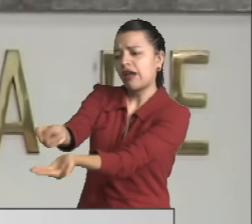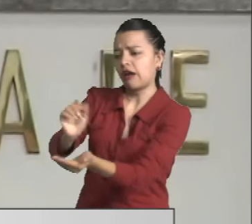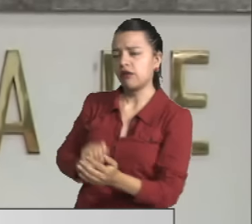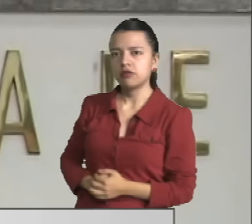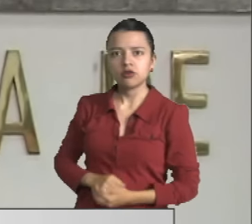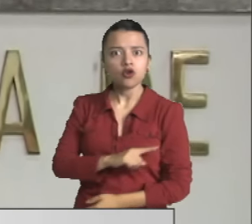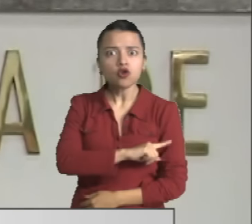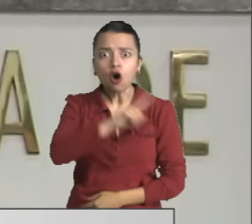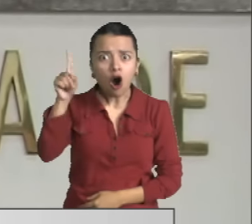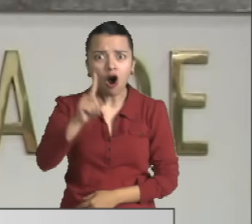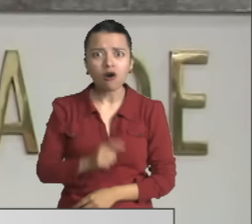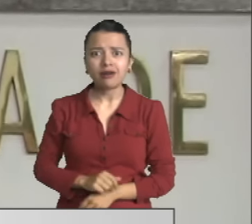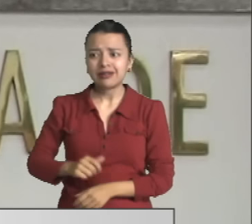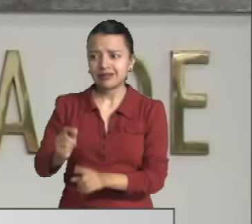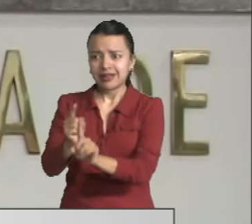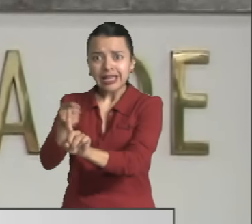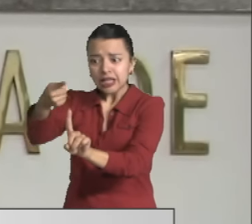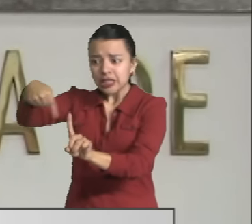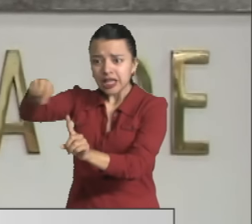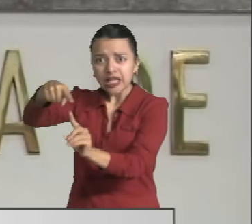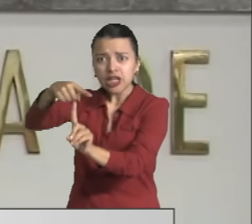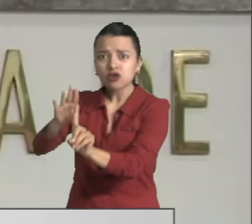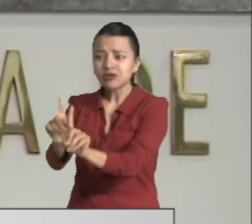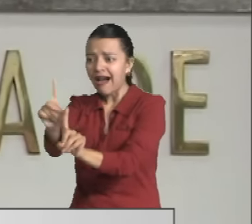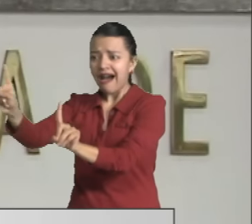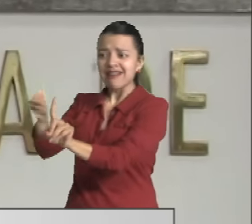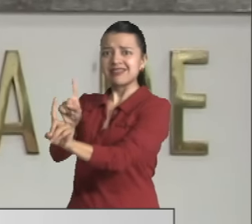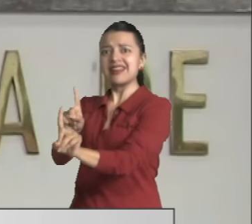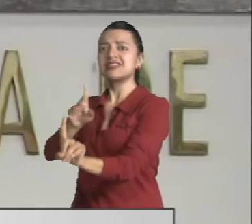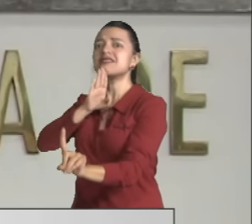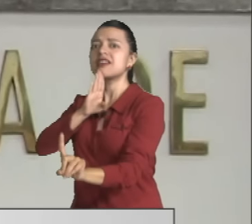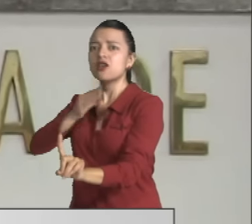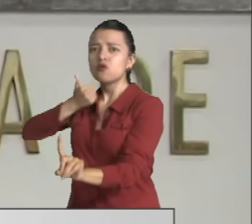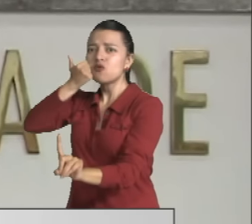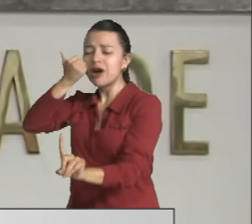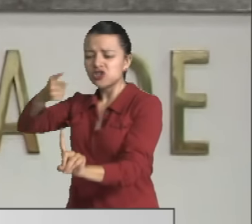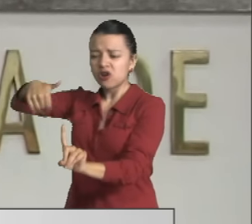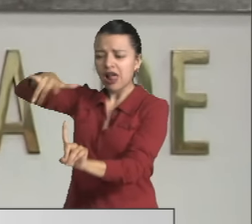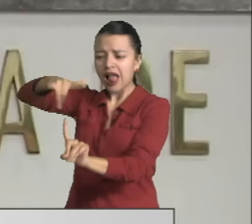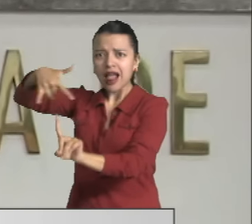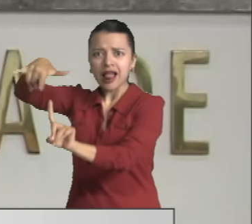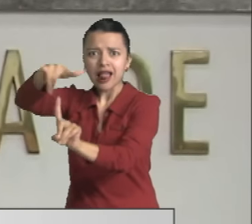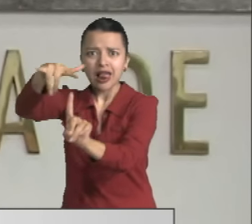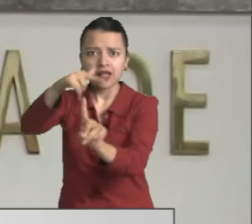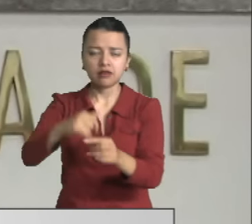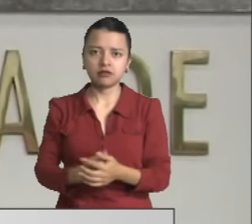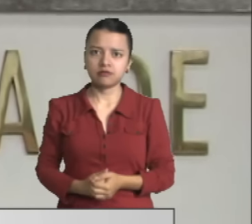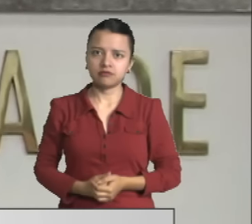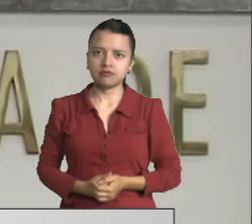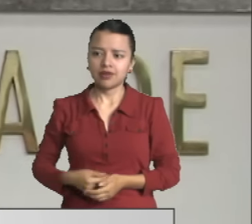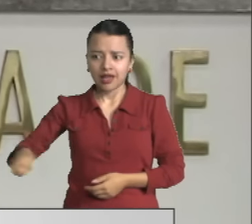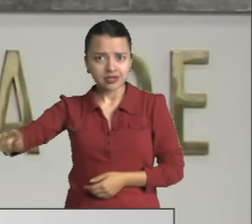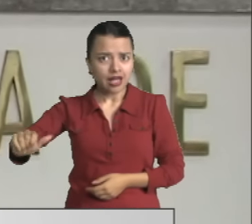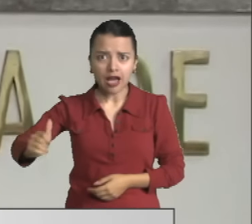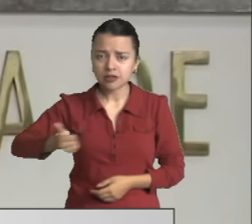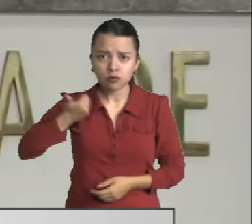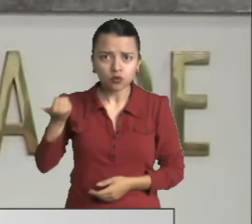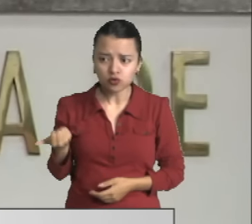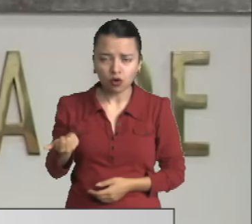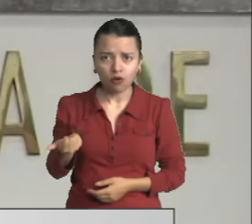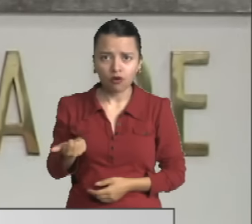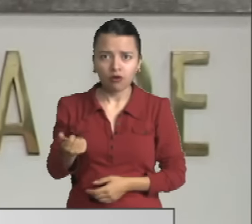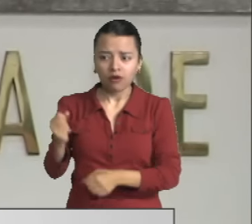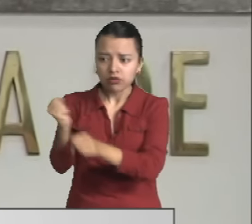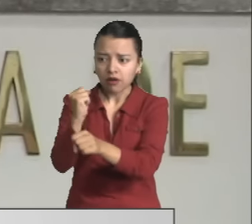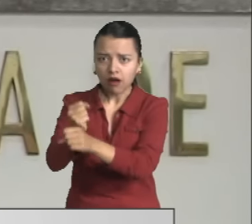muchas veces derivan en temas también de explotación sexual de niños, niñas y adolescentes. El tema de la protección de la niñez tiene que ser nuestra prioridad y ahí vamos a